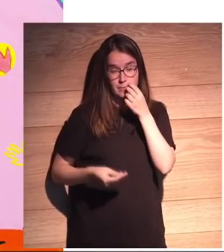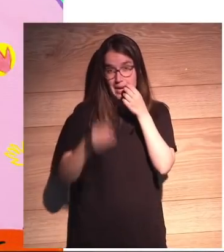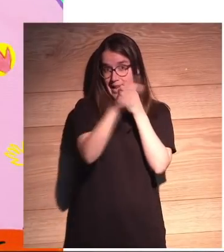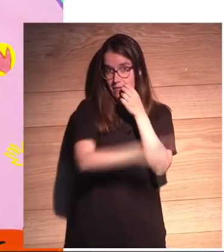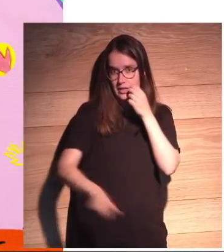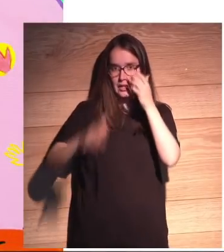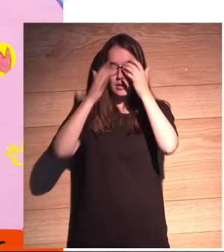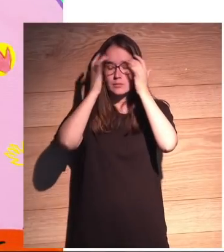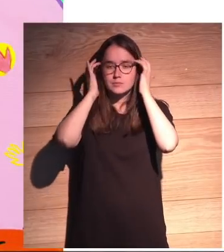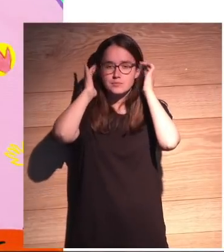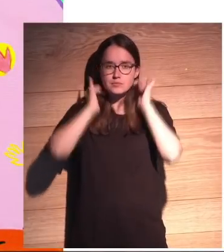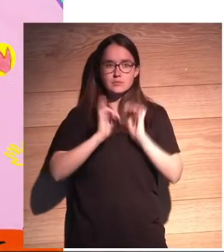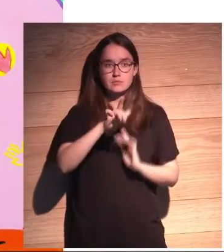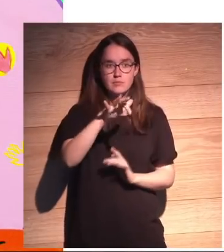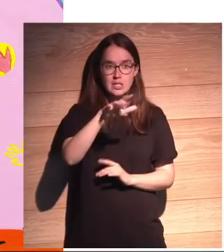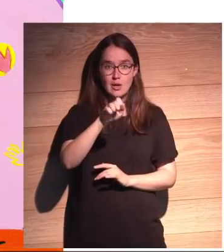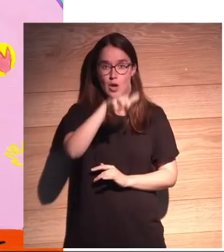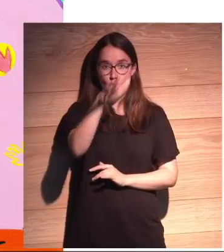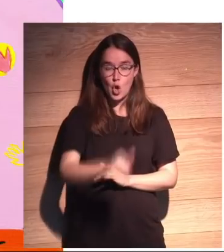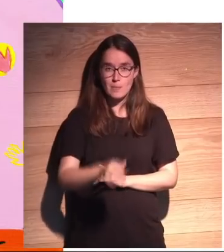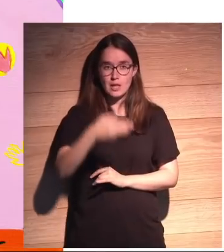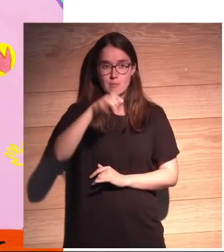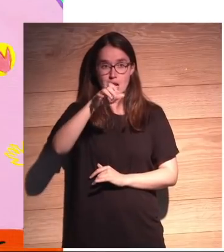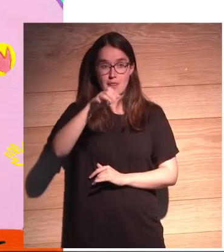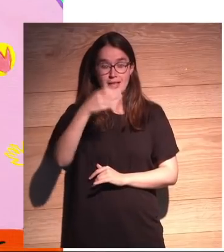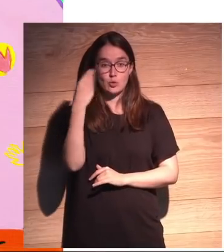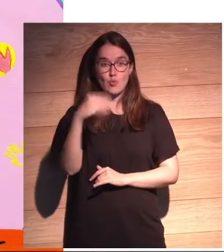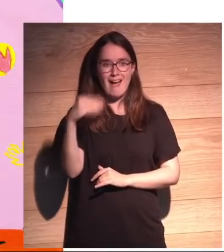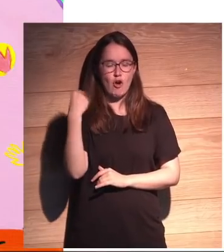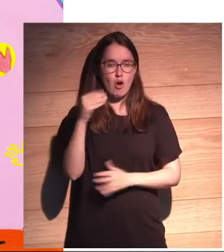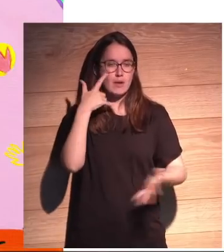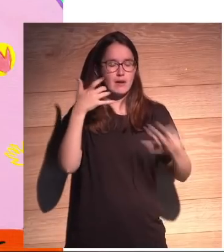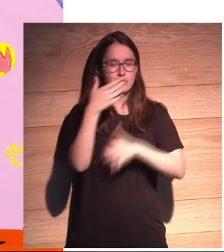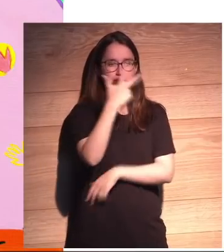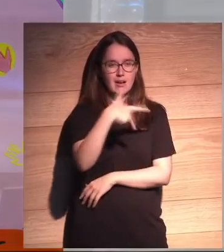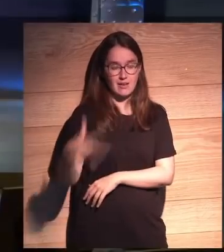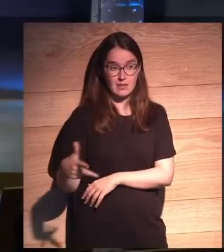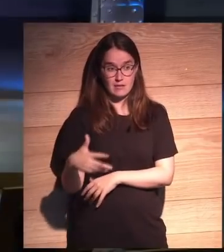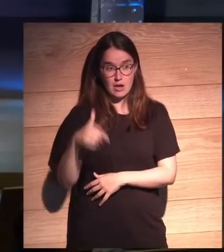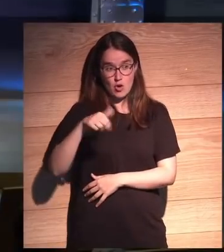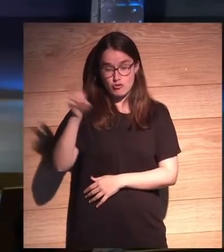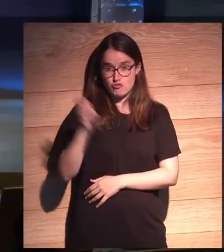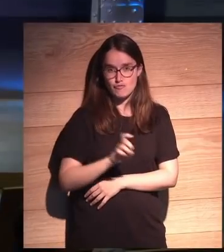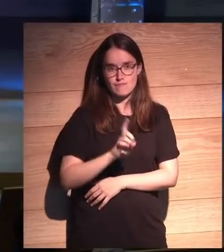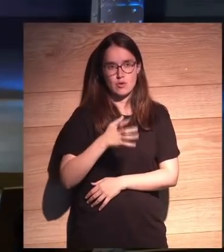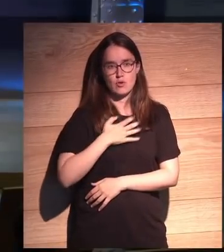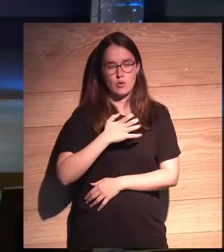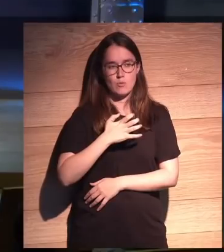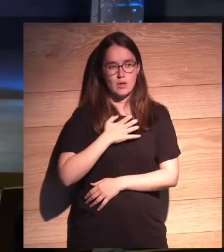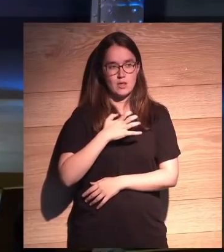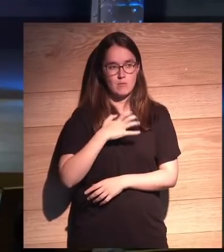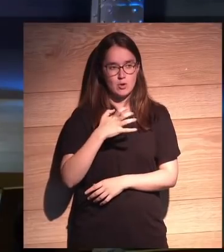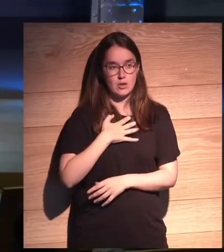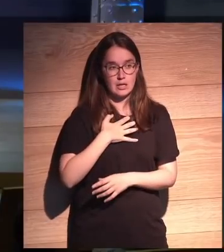infantil. Laura López Balza es una joven artista cántabra. No puede estar hoy presente porque parte del